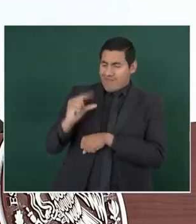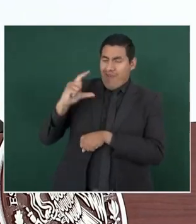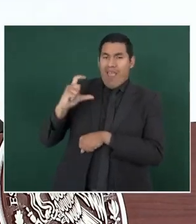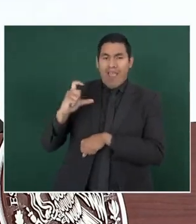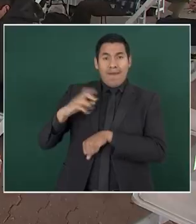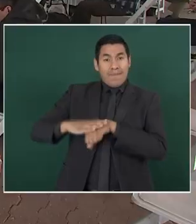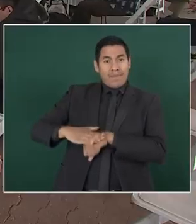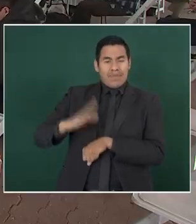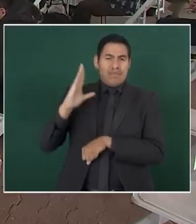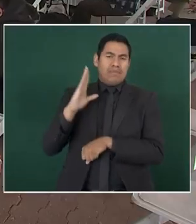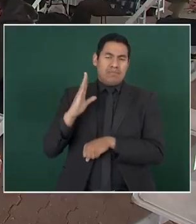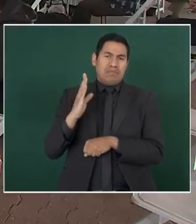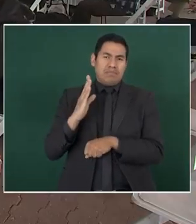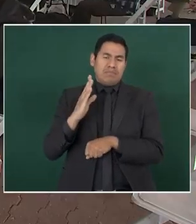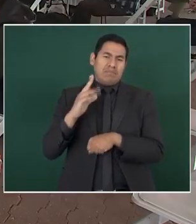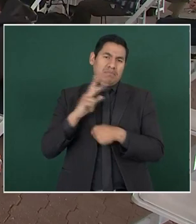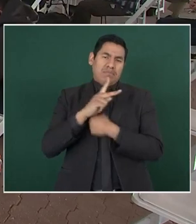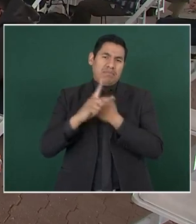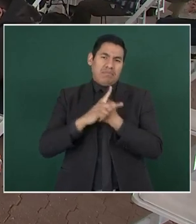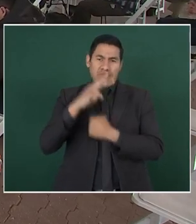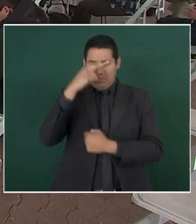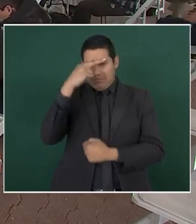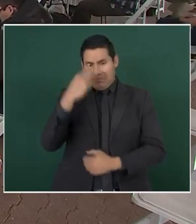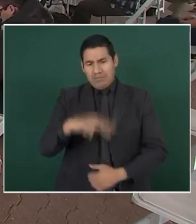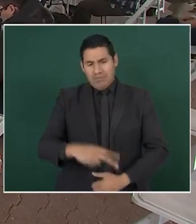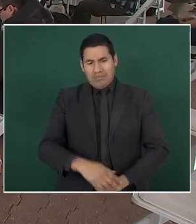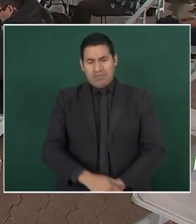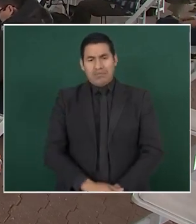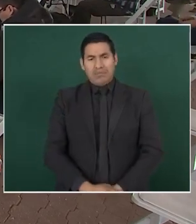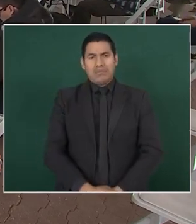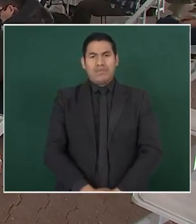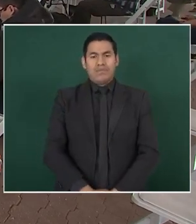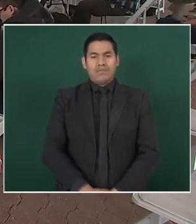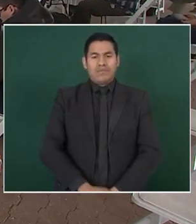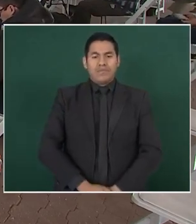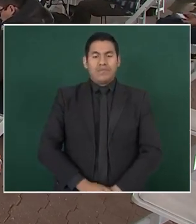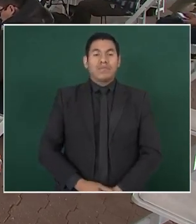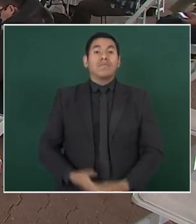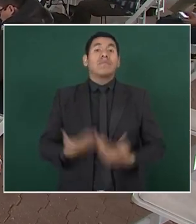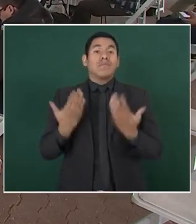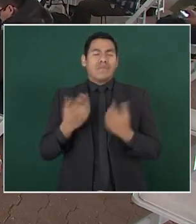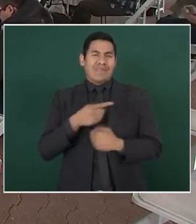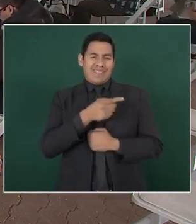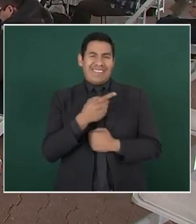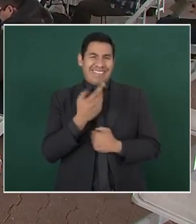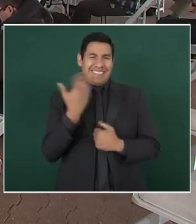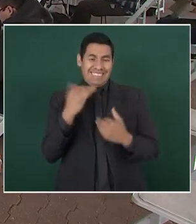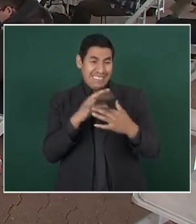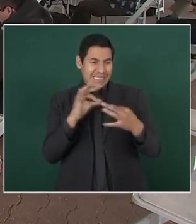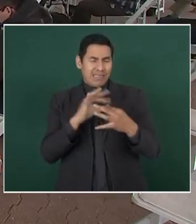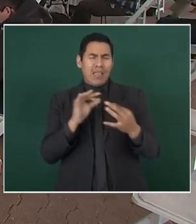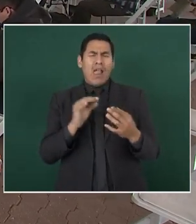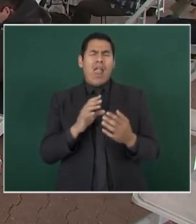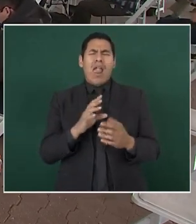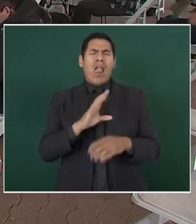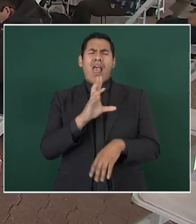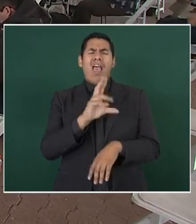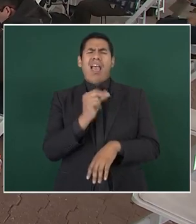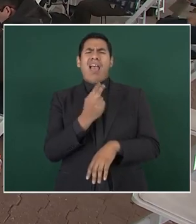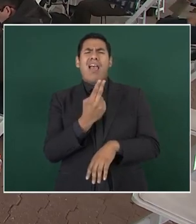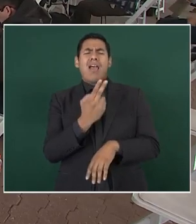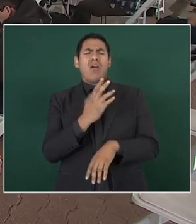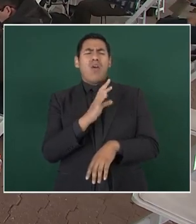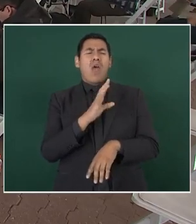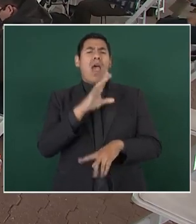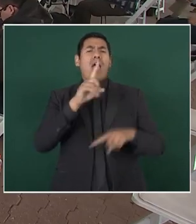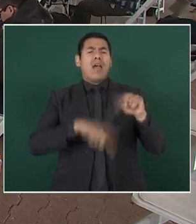país. Pues no se descarta lo que estás planteando, no lo descartamos. Lo que pasa es que